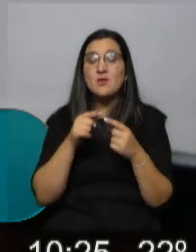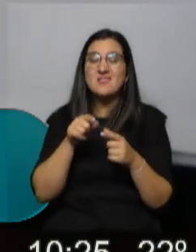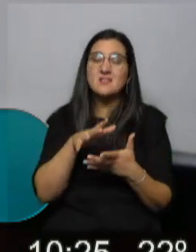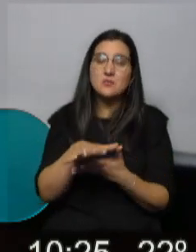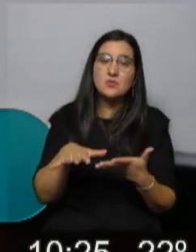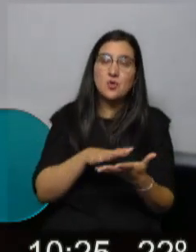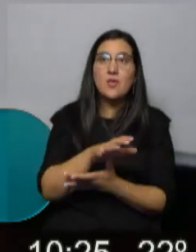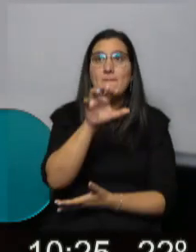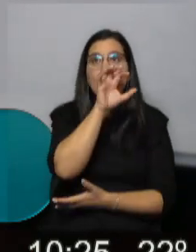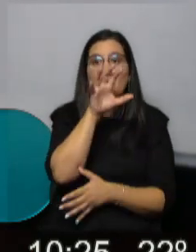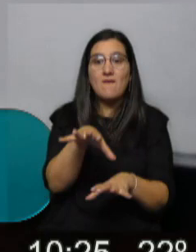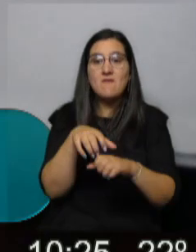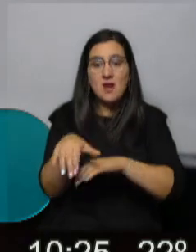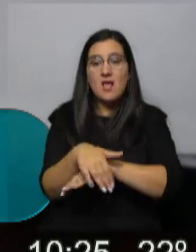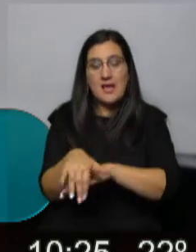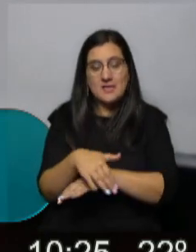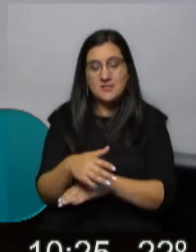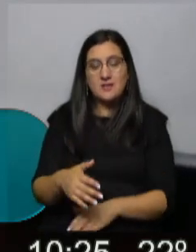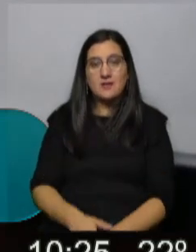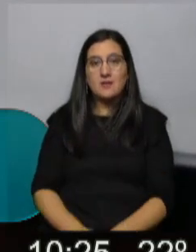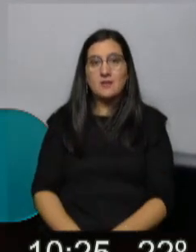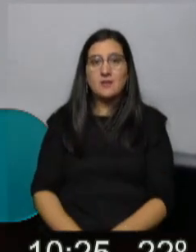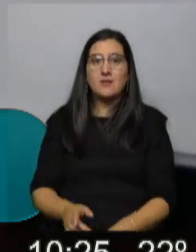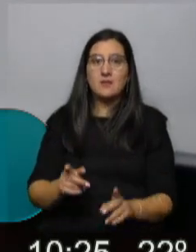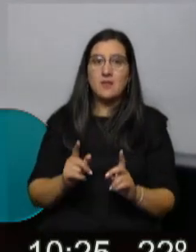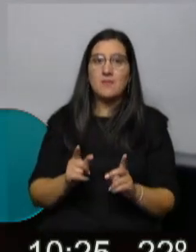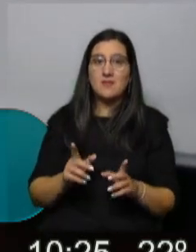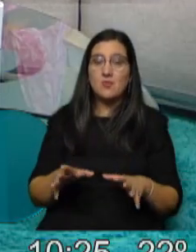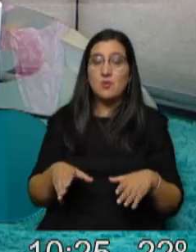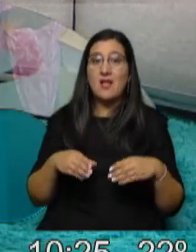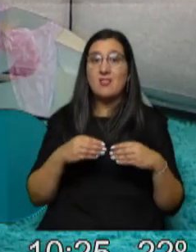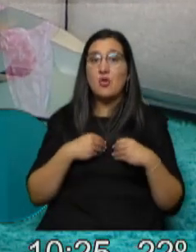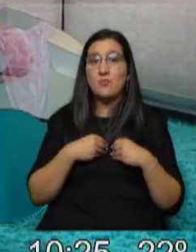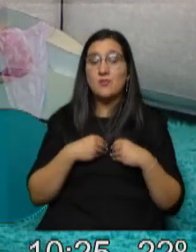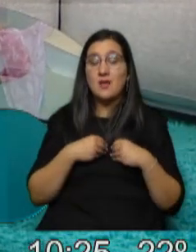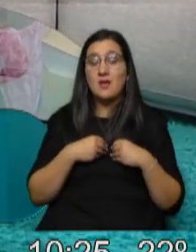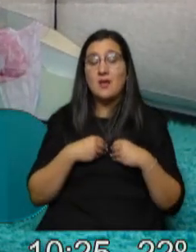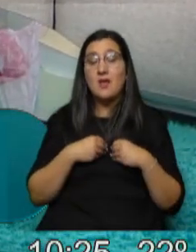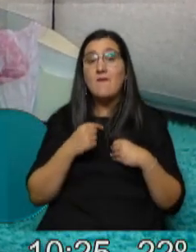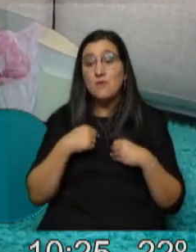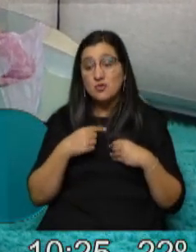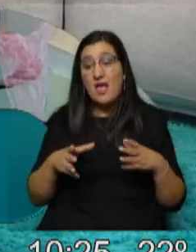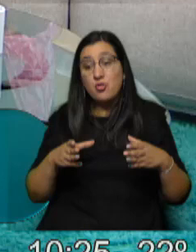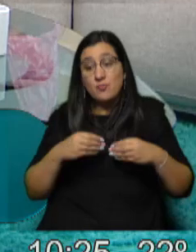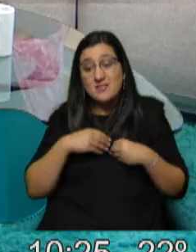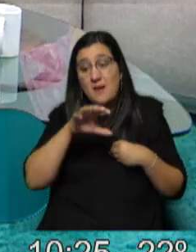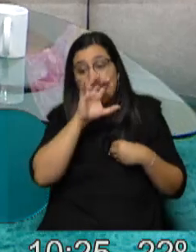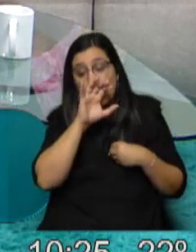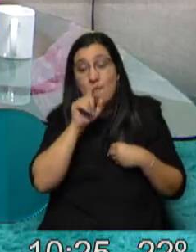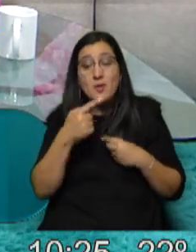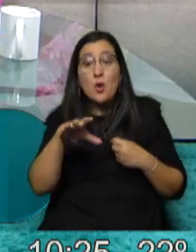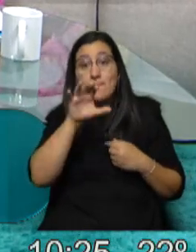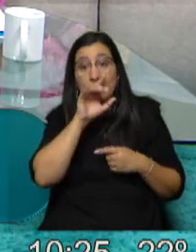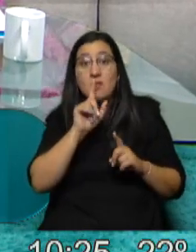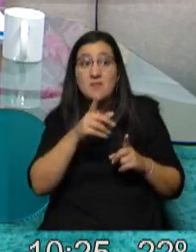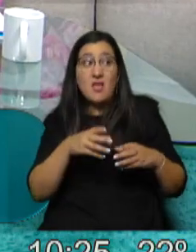situaciones de perros callejeros o de animales callejeros, un poco está que te adopta el bicho a vos también. Bueno, explico, porque sí, él, claro, elige. También le